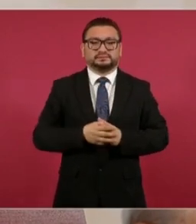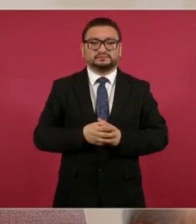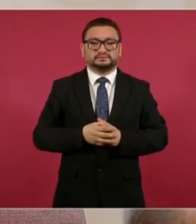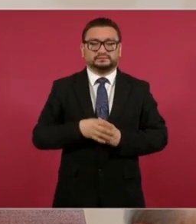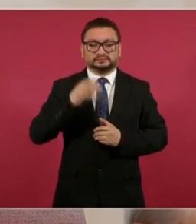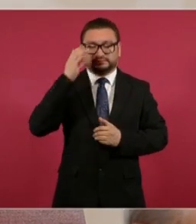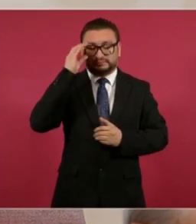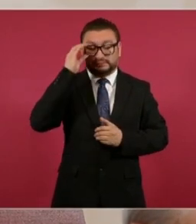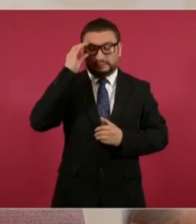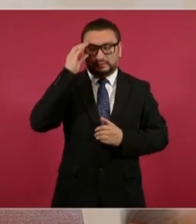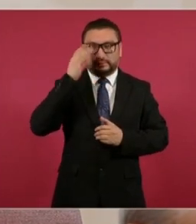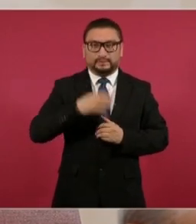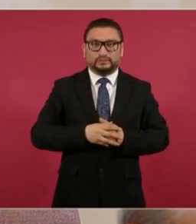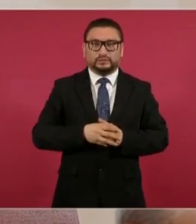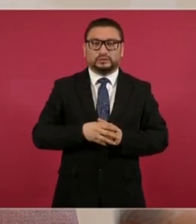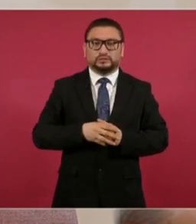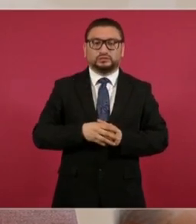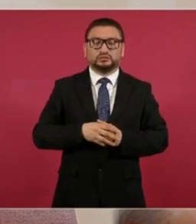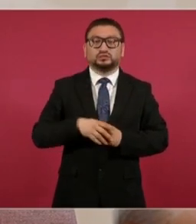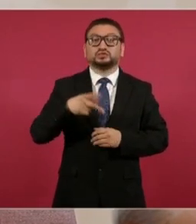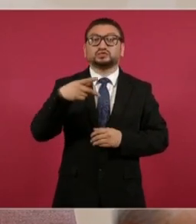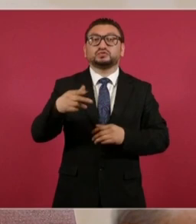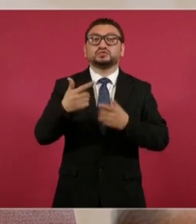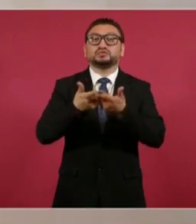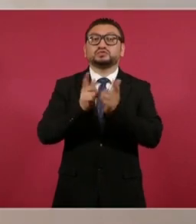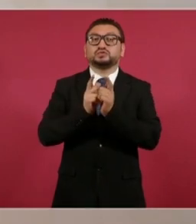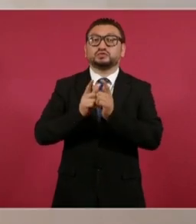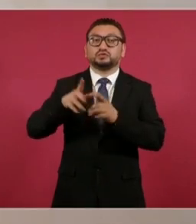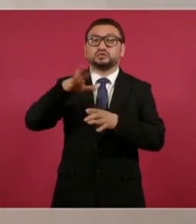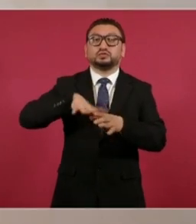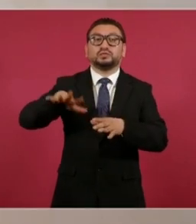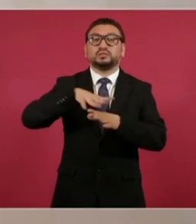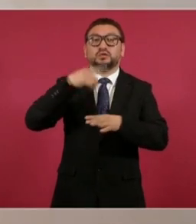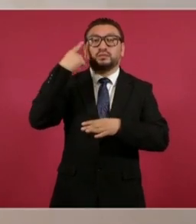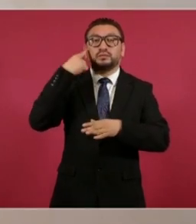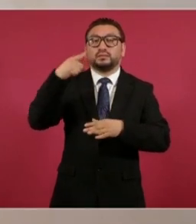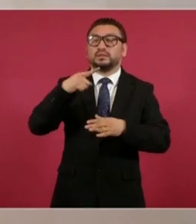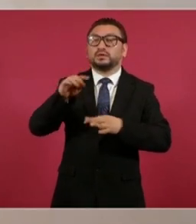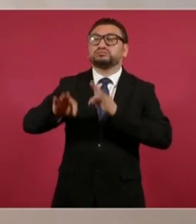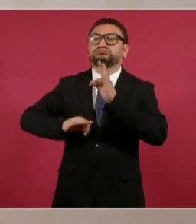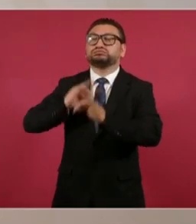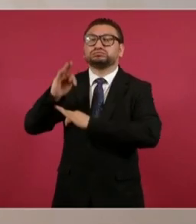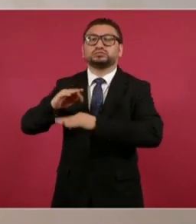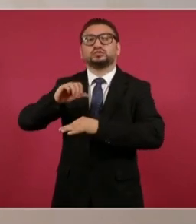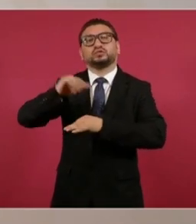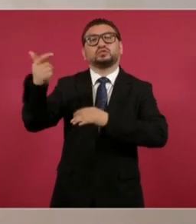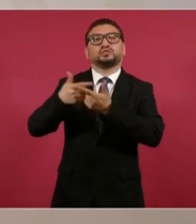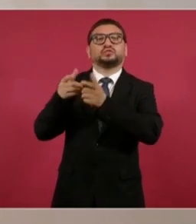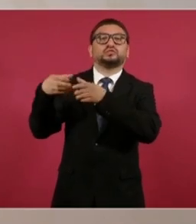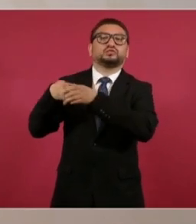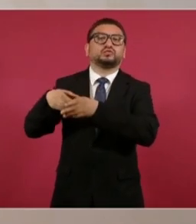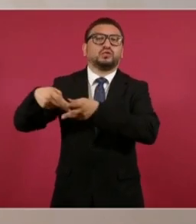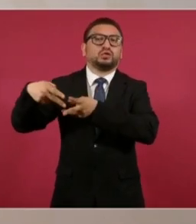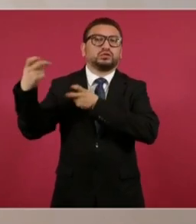principal era un comité el gobierno al servicio de una minoría